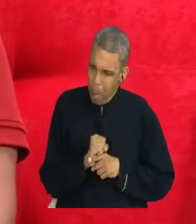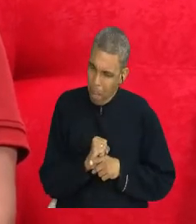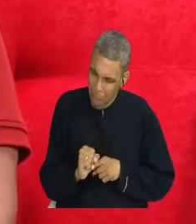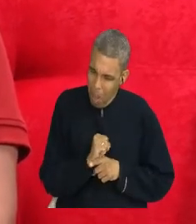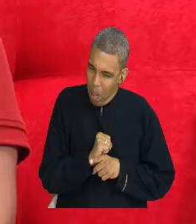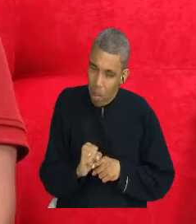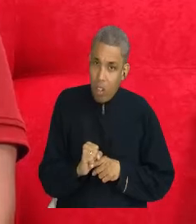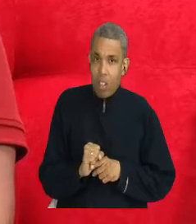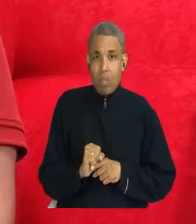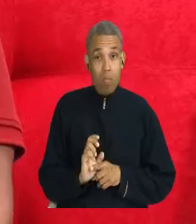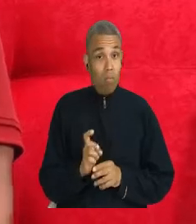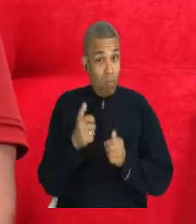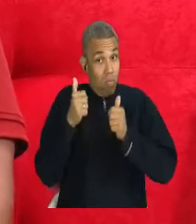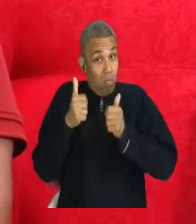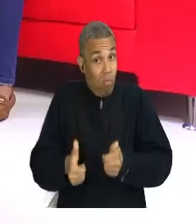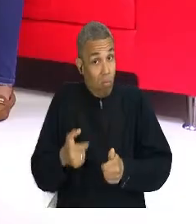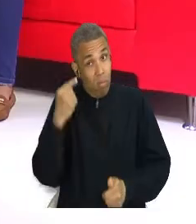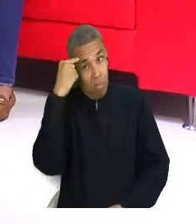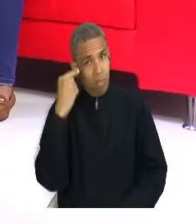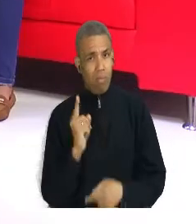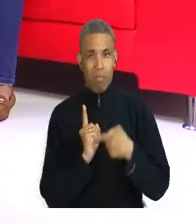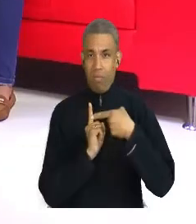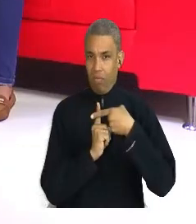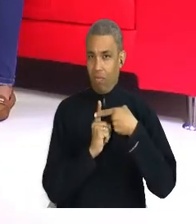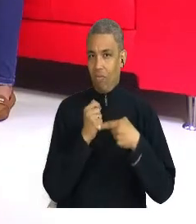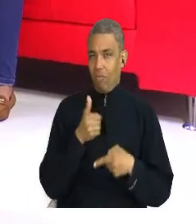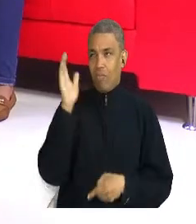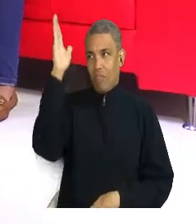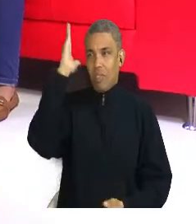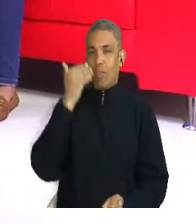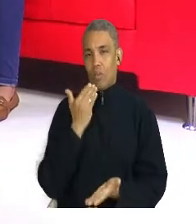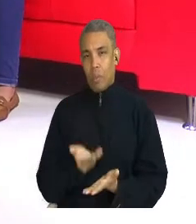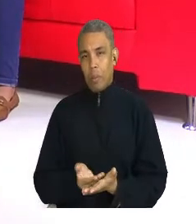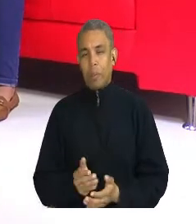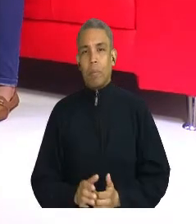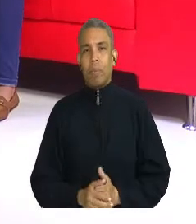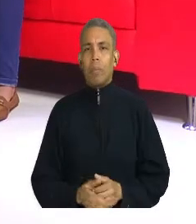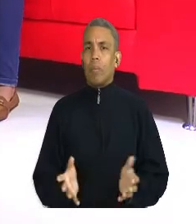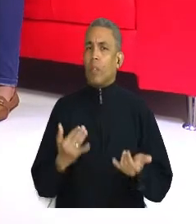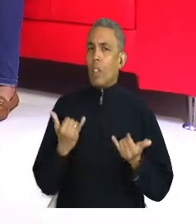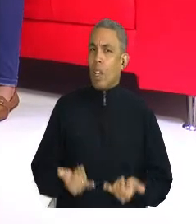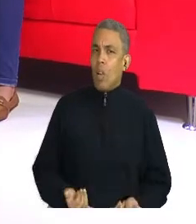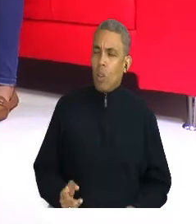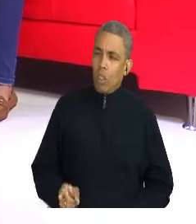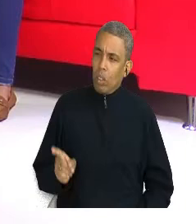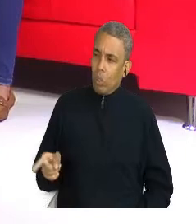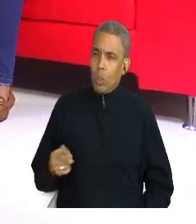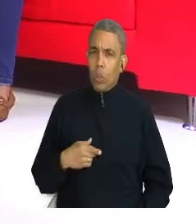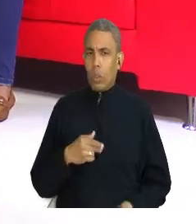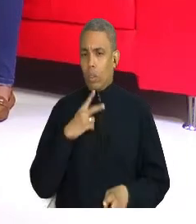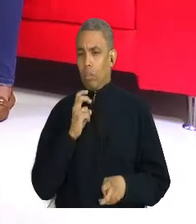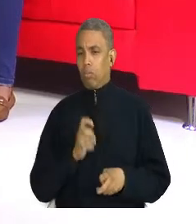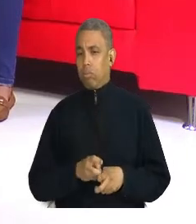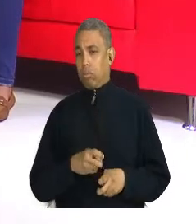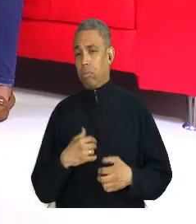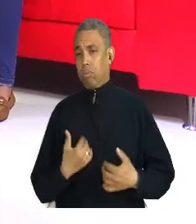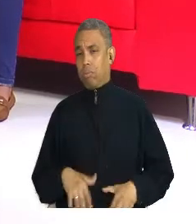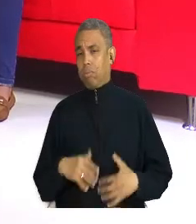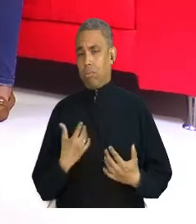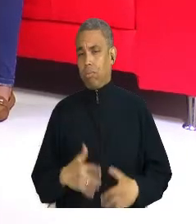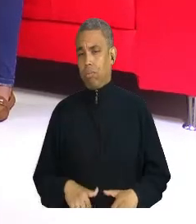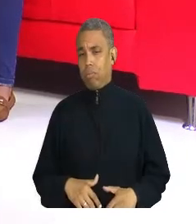sale bien, y ese día, sí, todo salió bien, gracias a Dios. Y actualmente, ¿cuál es el reto que tú dices, Dios mío, el día que yo